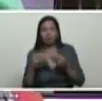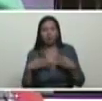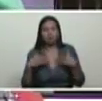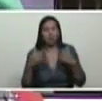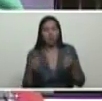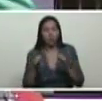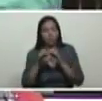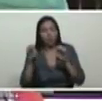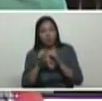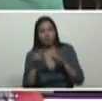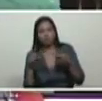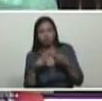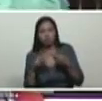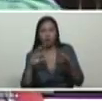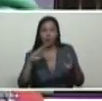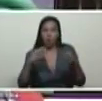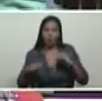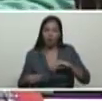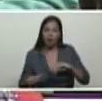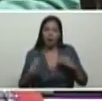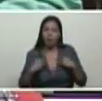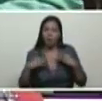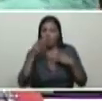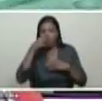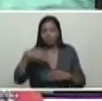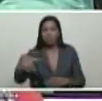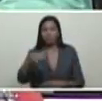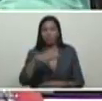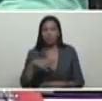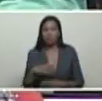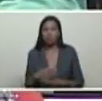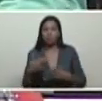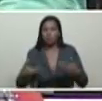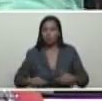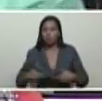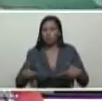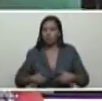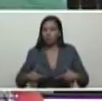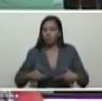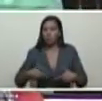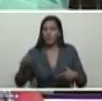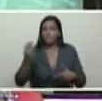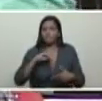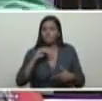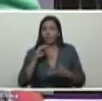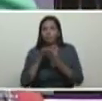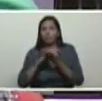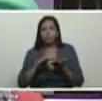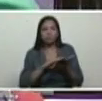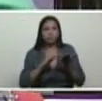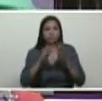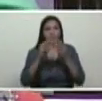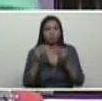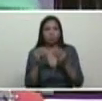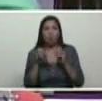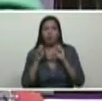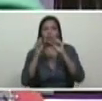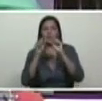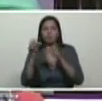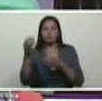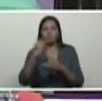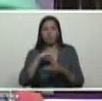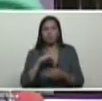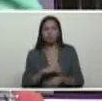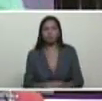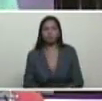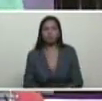educación, para los CLAT, para la vida del pueblo, resistiendo para recuperarnos y para avanzar,